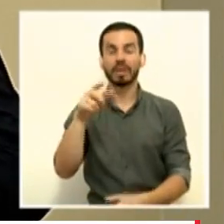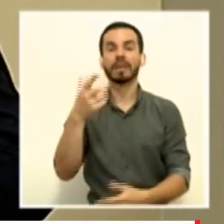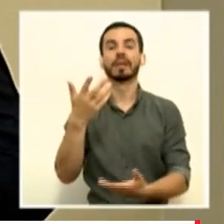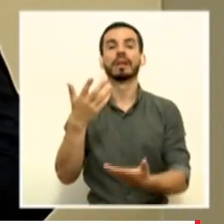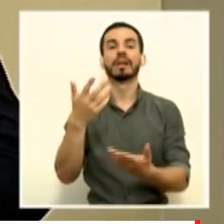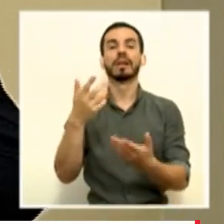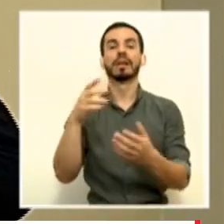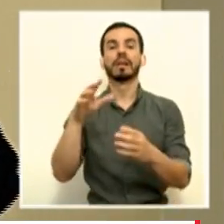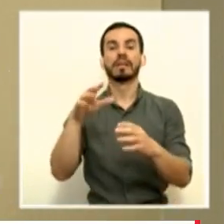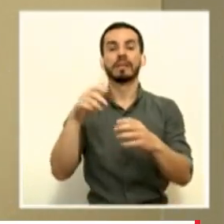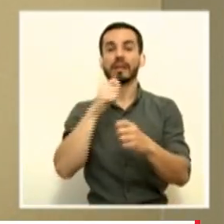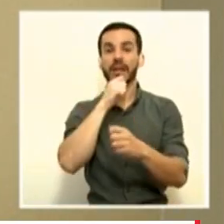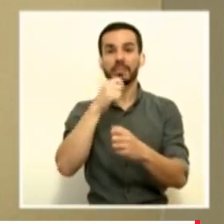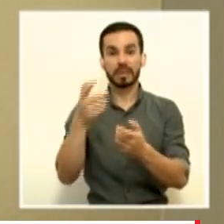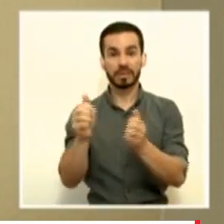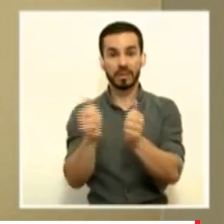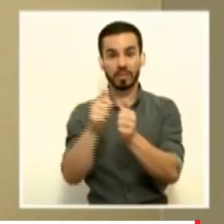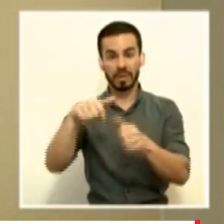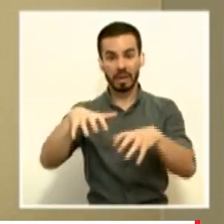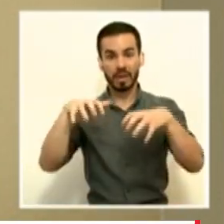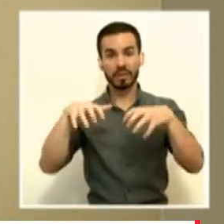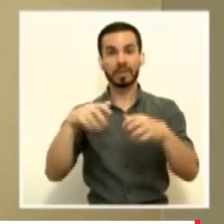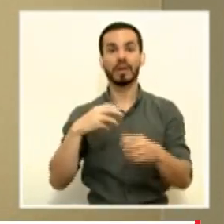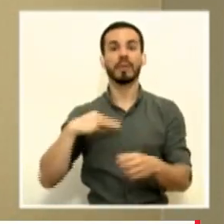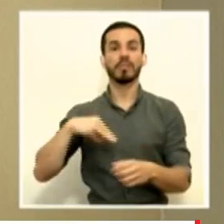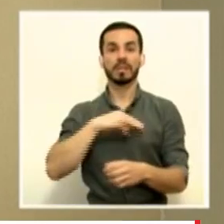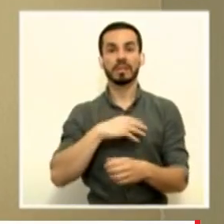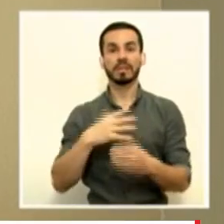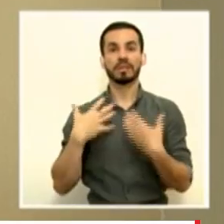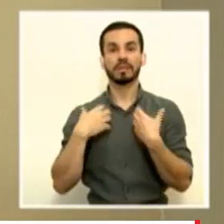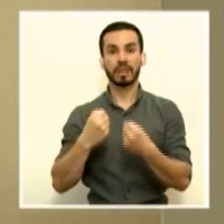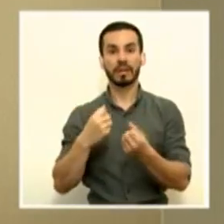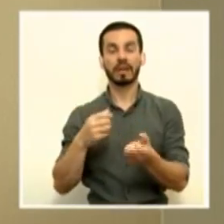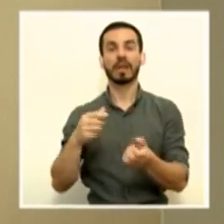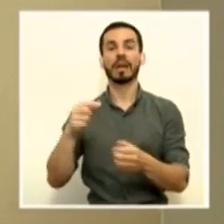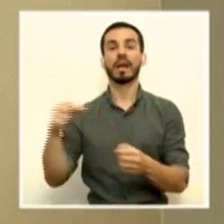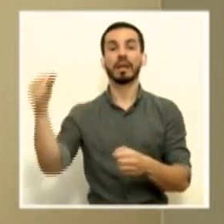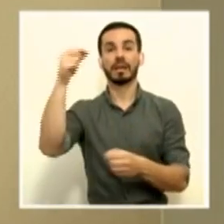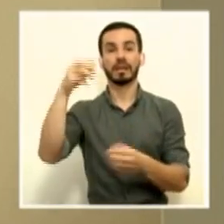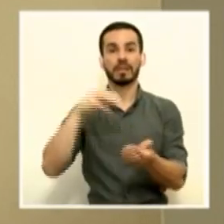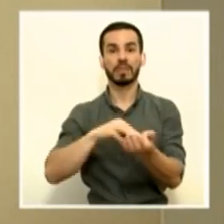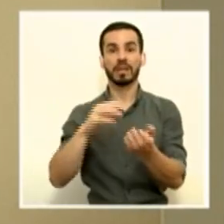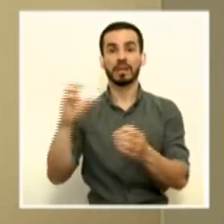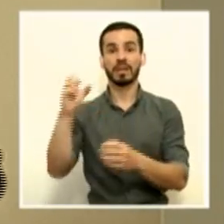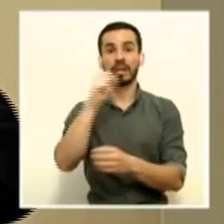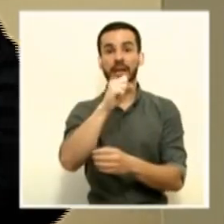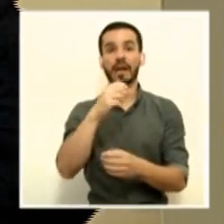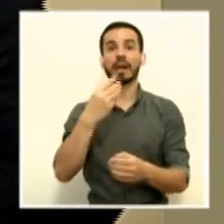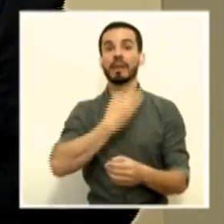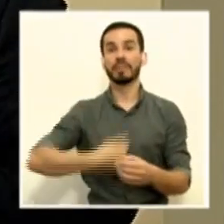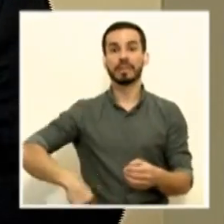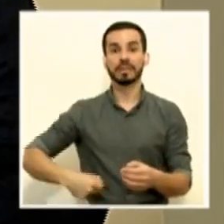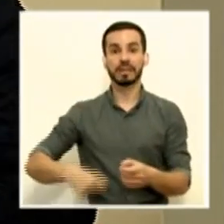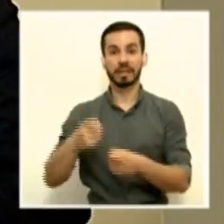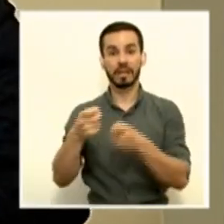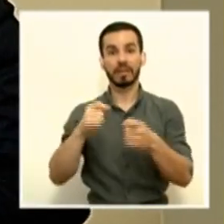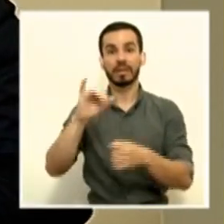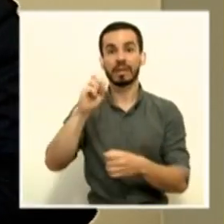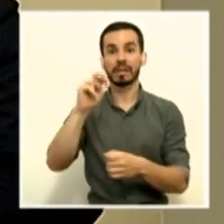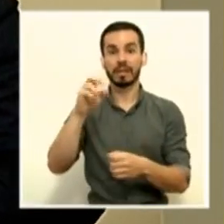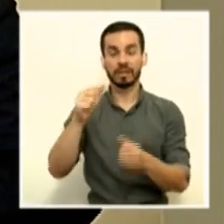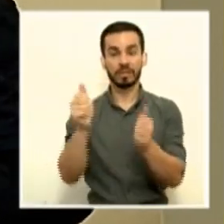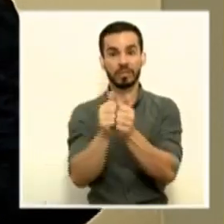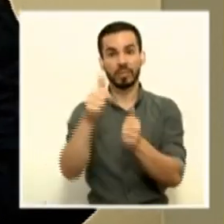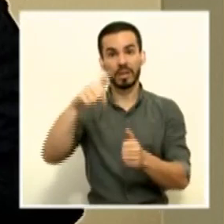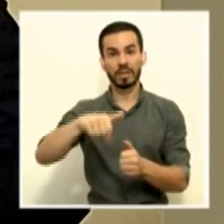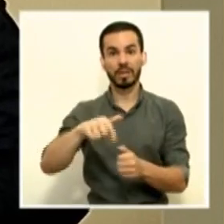que acompañan en el auditorio, al ministro de Salud, al gerente médico de la Caja y al presidente ejecutivo del INS que nos